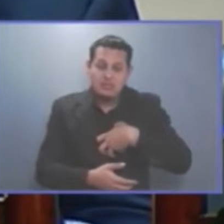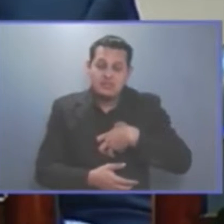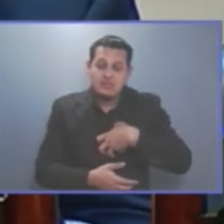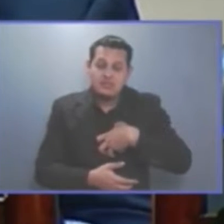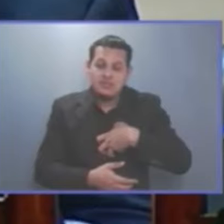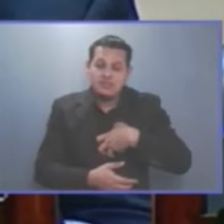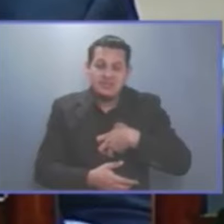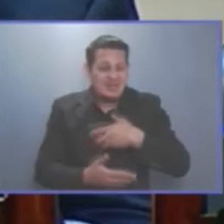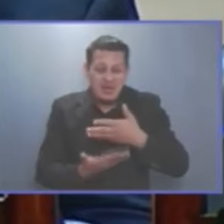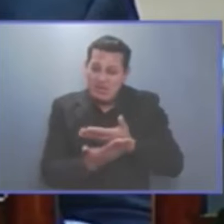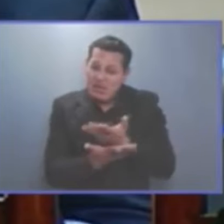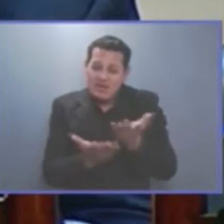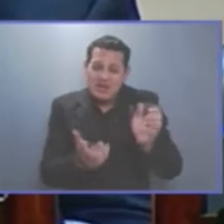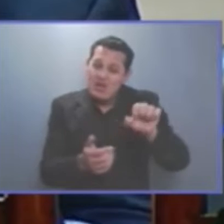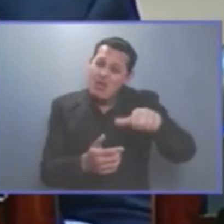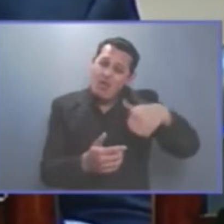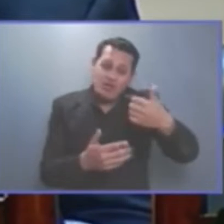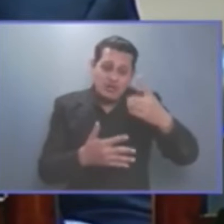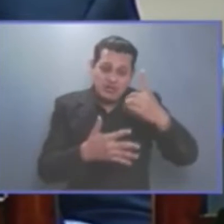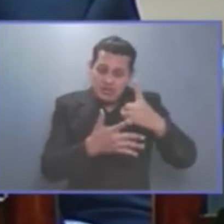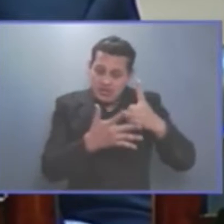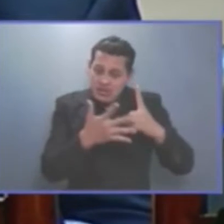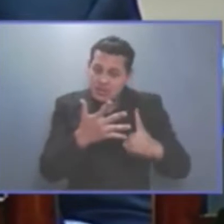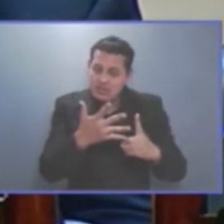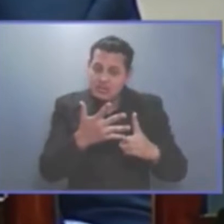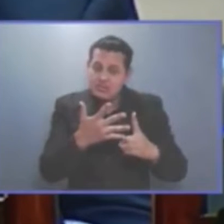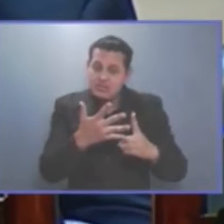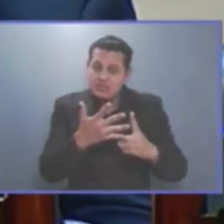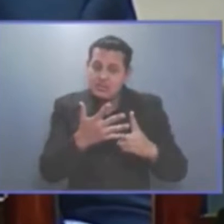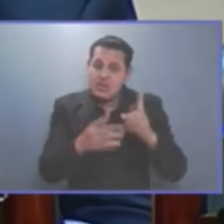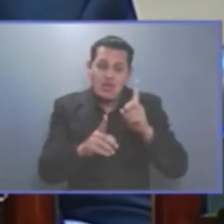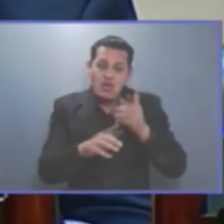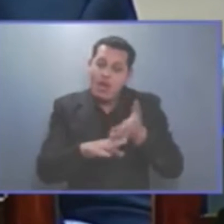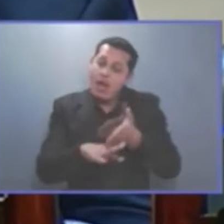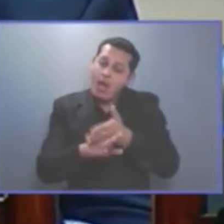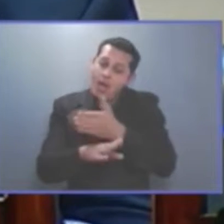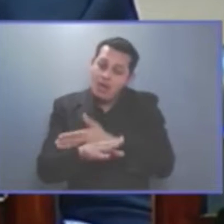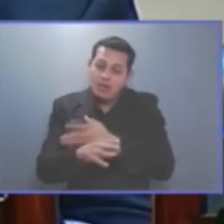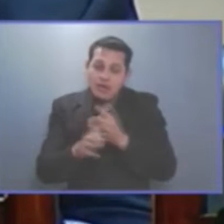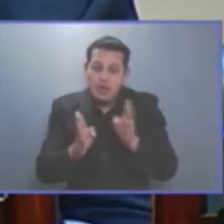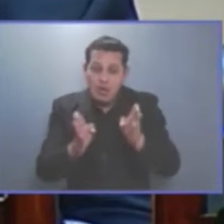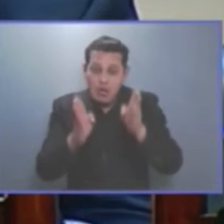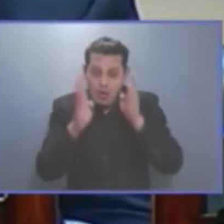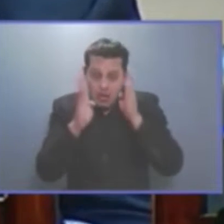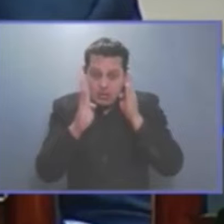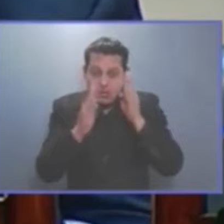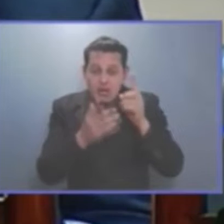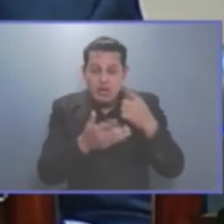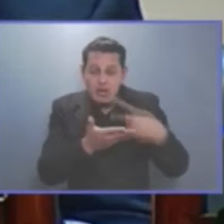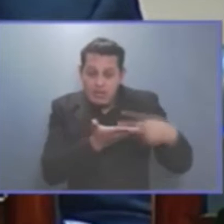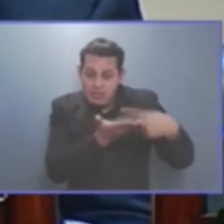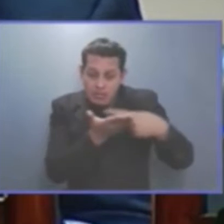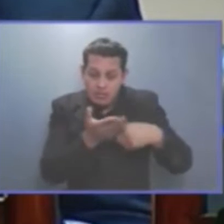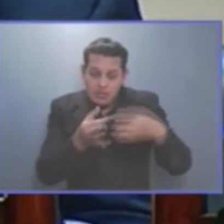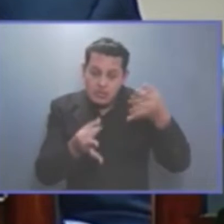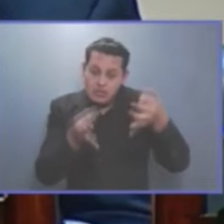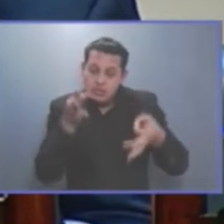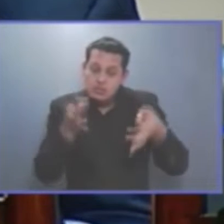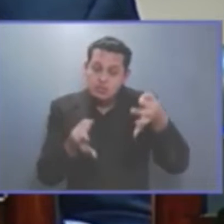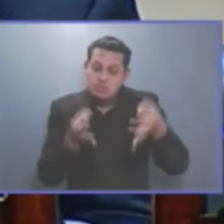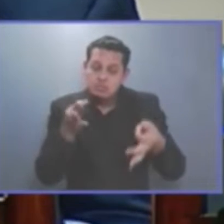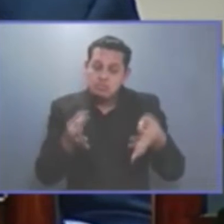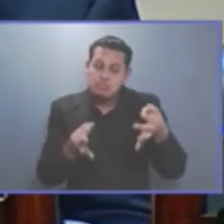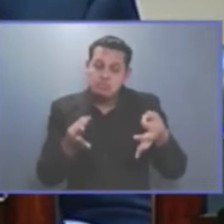ni de cualquiera otro de sus derechos sin ser previamente oída y vencida en juicio con arreglo a las